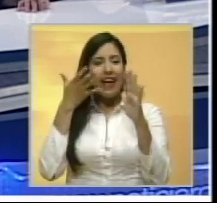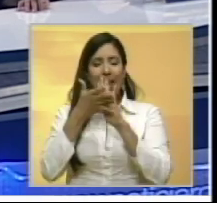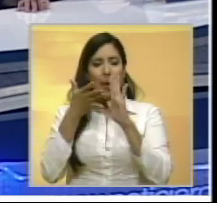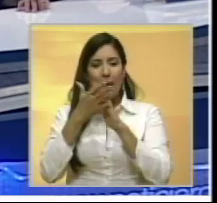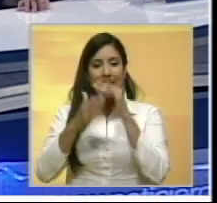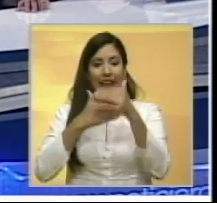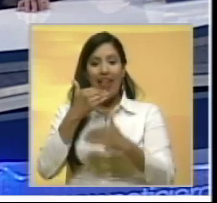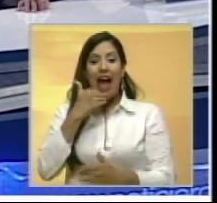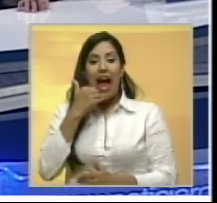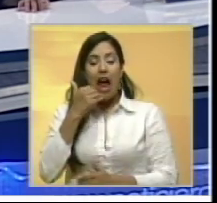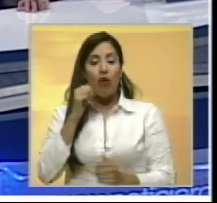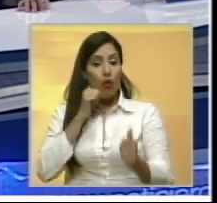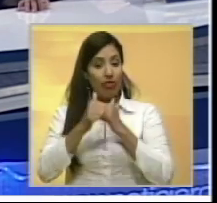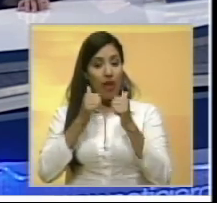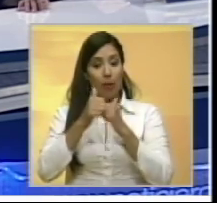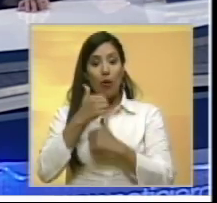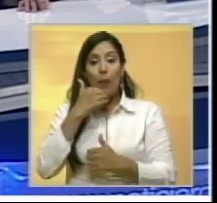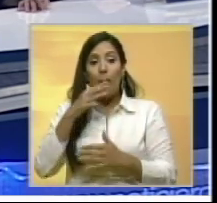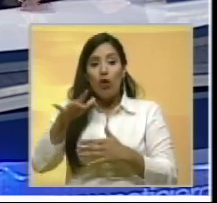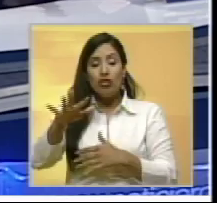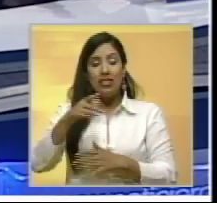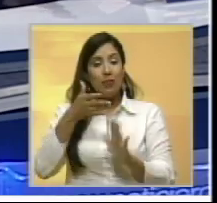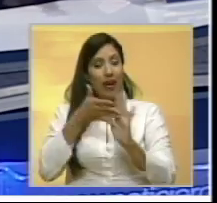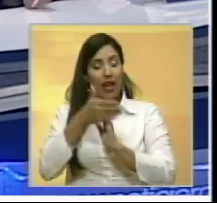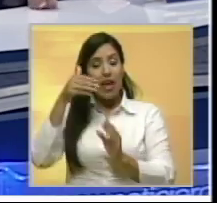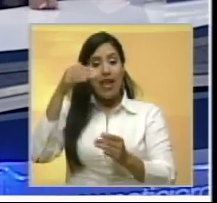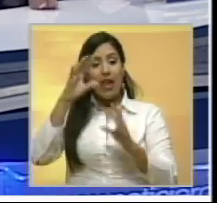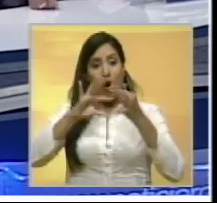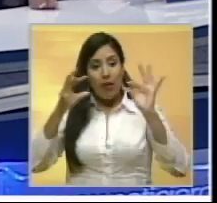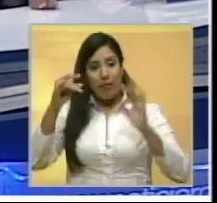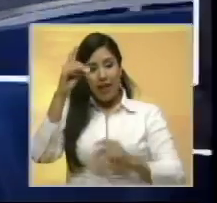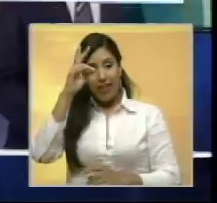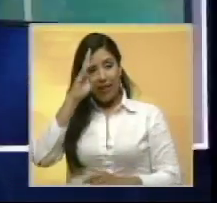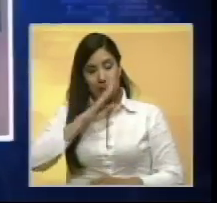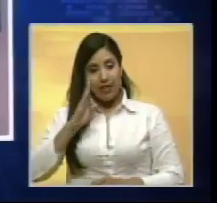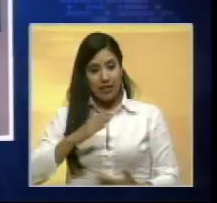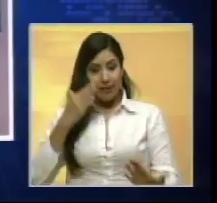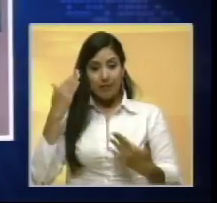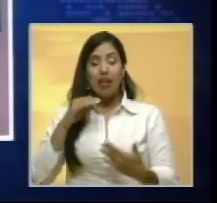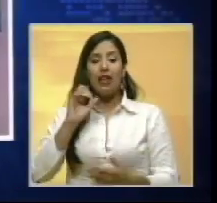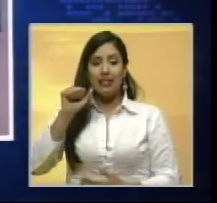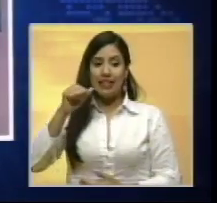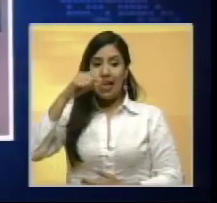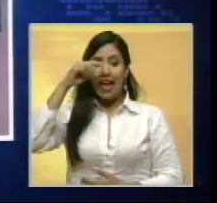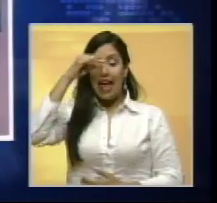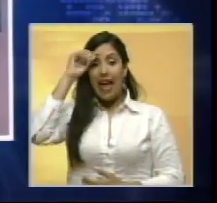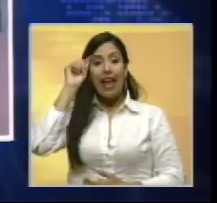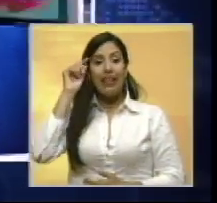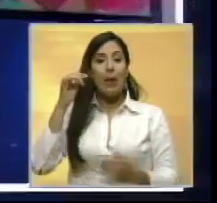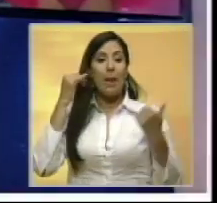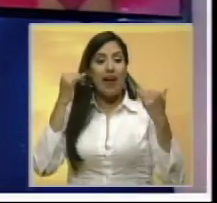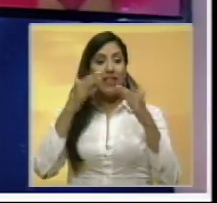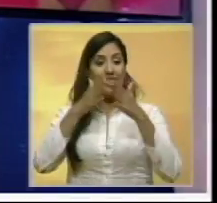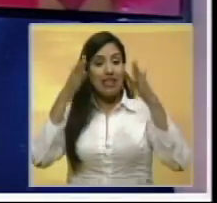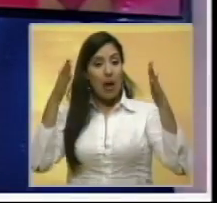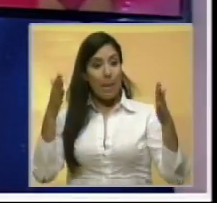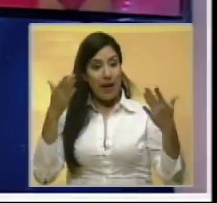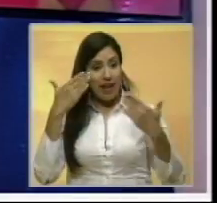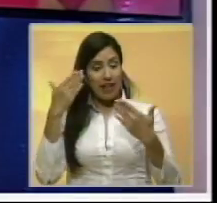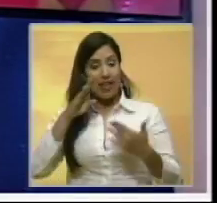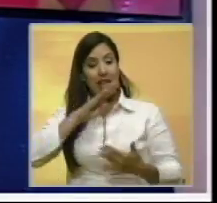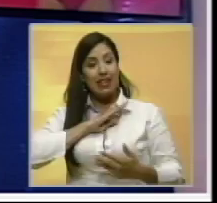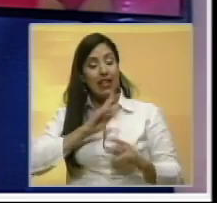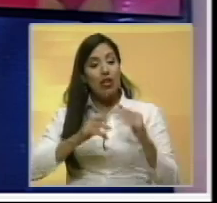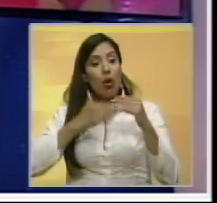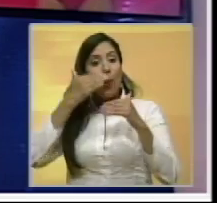este adelanto deportivo de cara a Río 2016. Adelante. Así es, Endrina, porque la fiesta más grande de Río de Janeiro